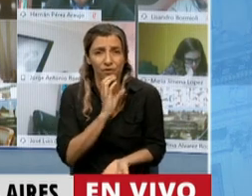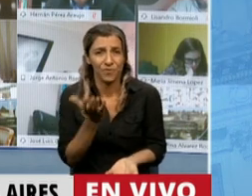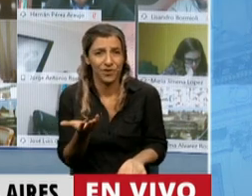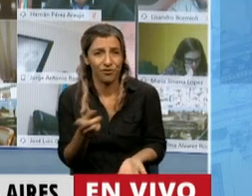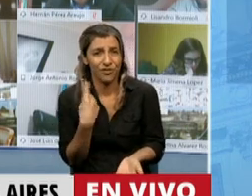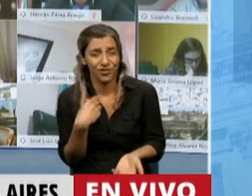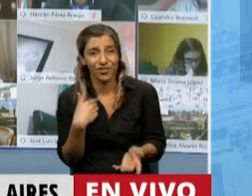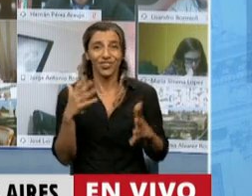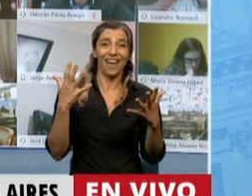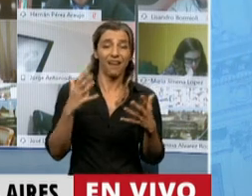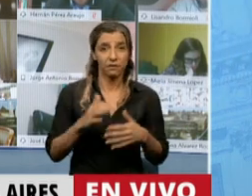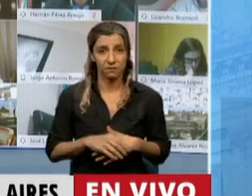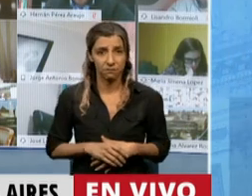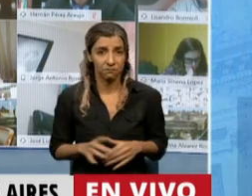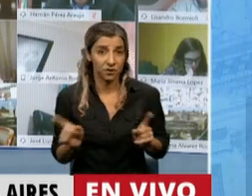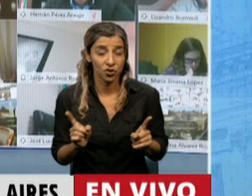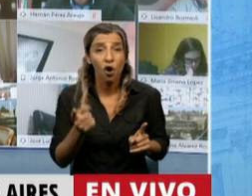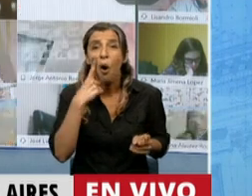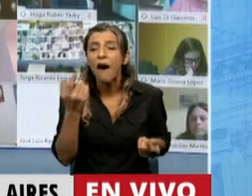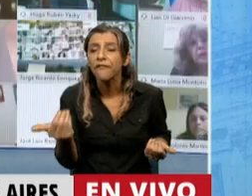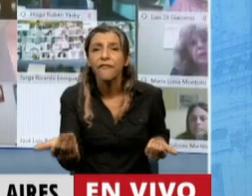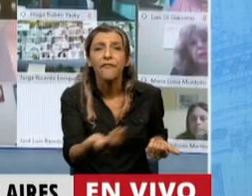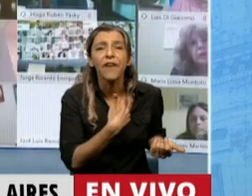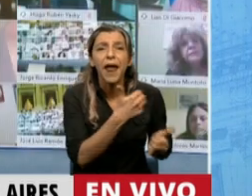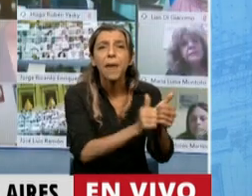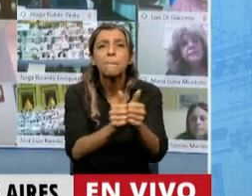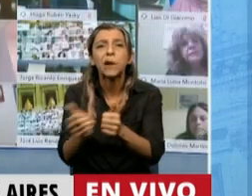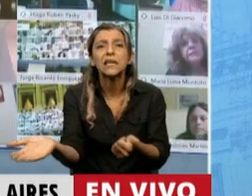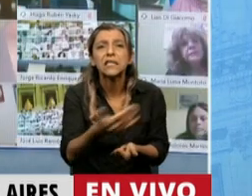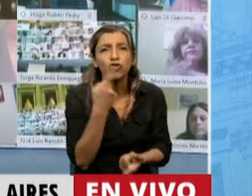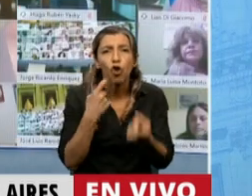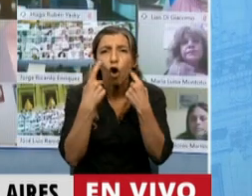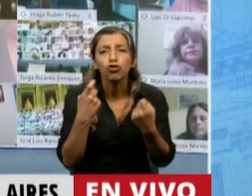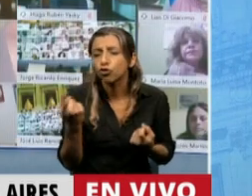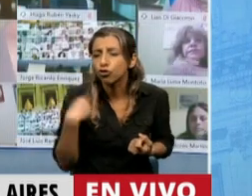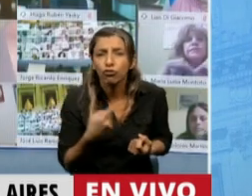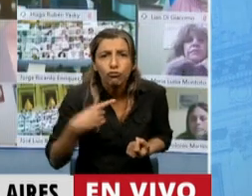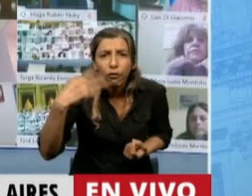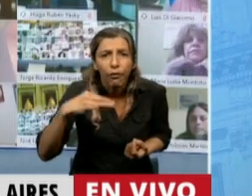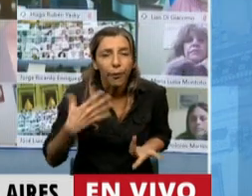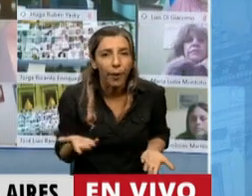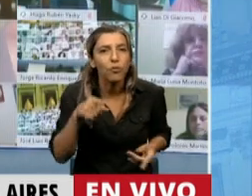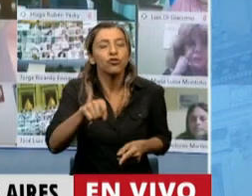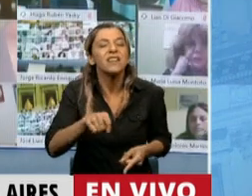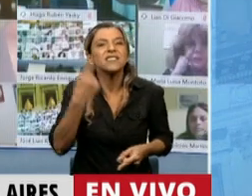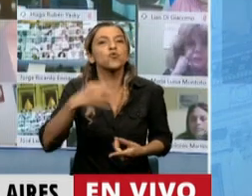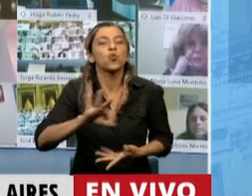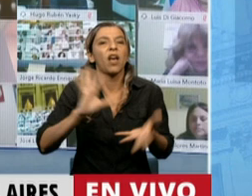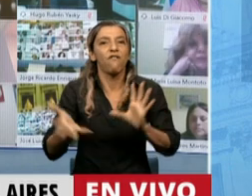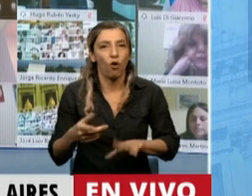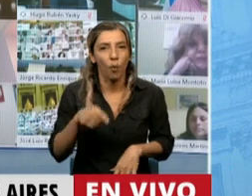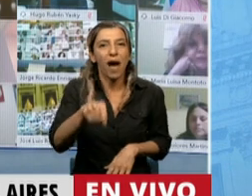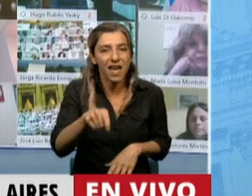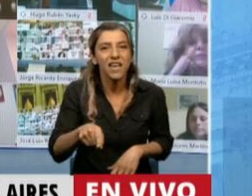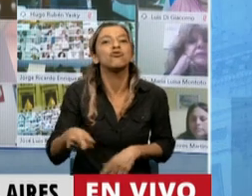por favor hay que abrir los libros de todas las empresas hay que frenar la fua de capitales para eso la única forma es nacionalizar la banca y el comercio exterior